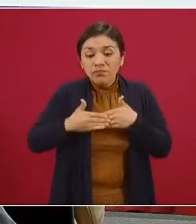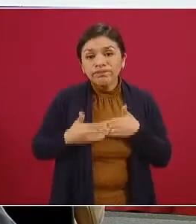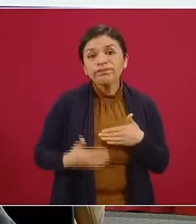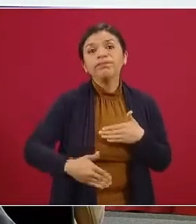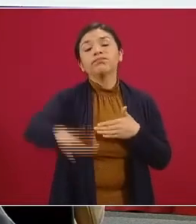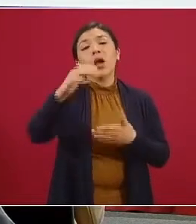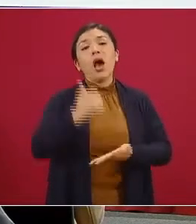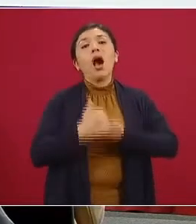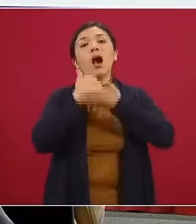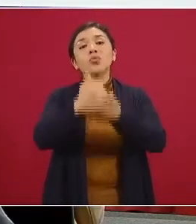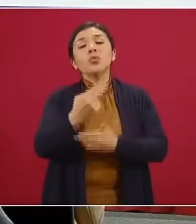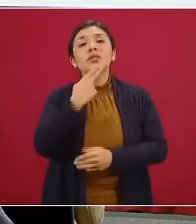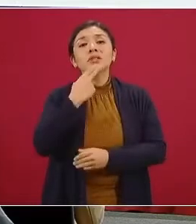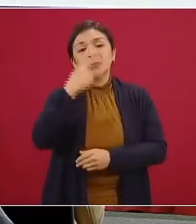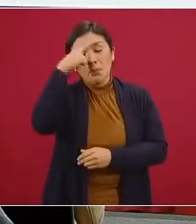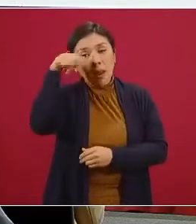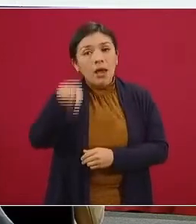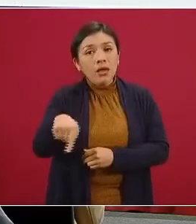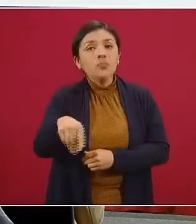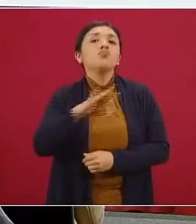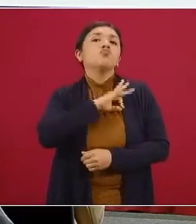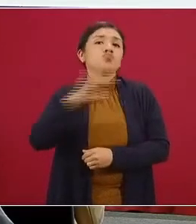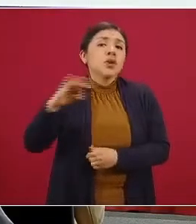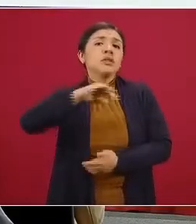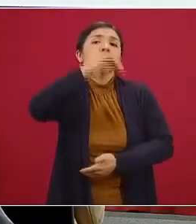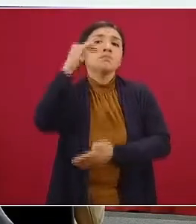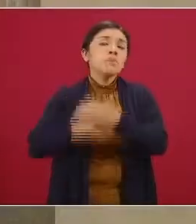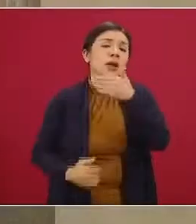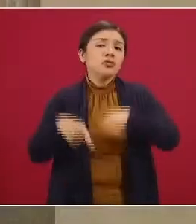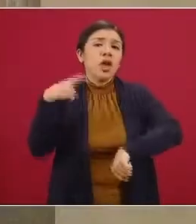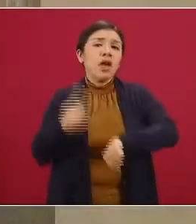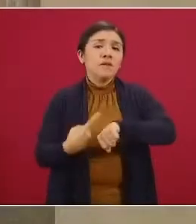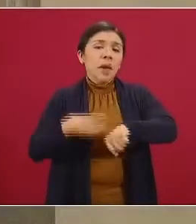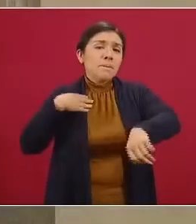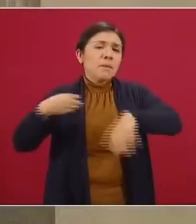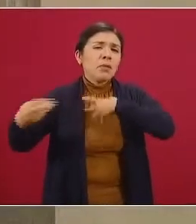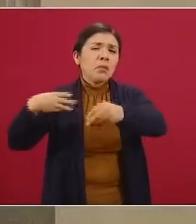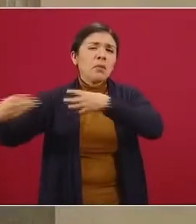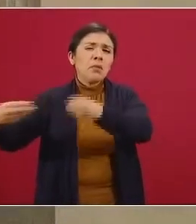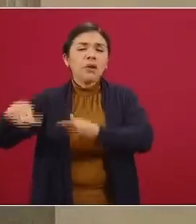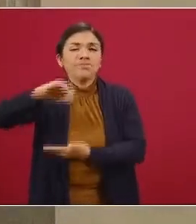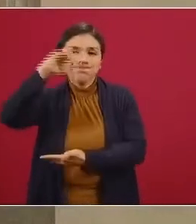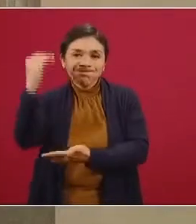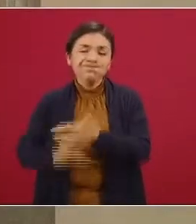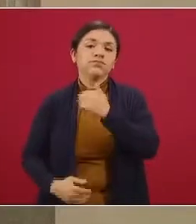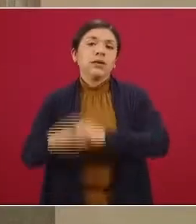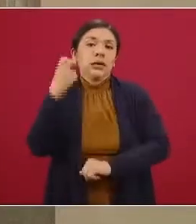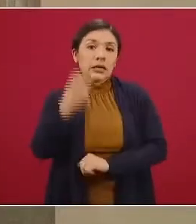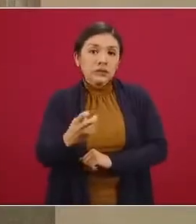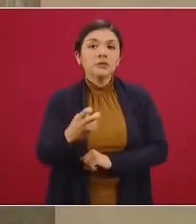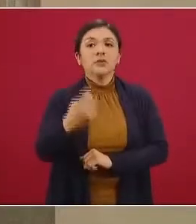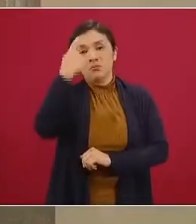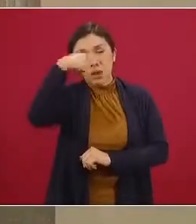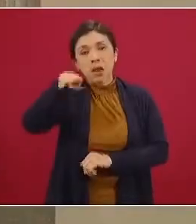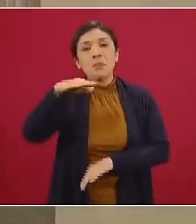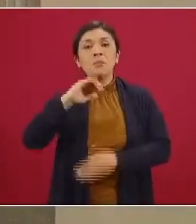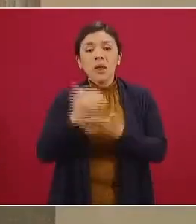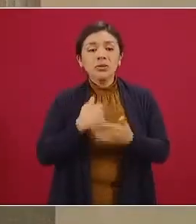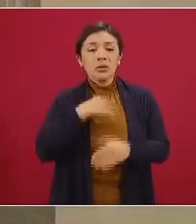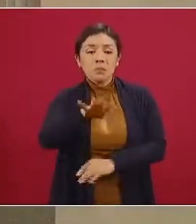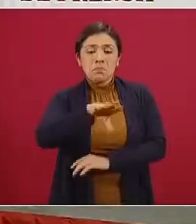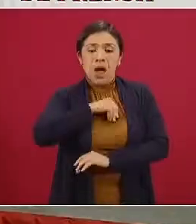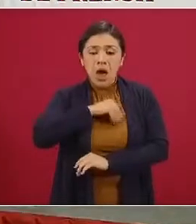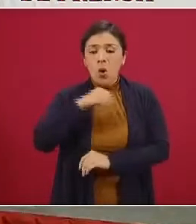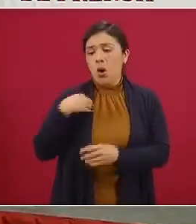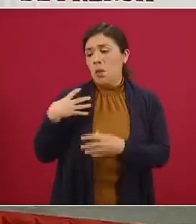a ayudar y van a contribuir directamente a disminuir la transmisión de la enfermedad, por lo tanto evitar contagios y